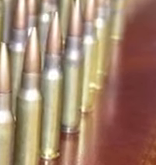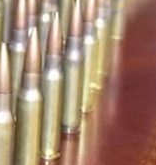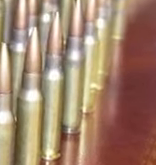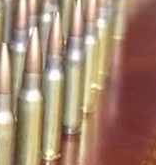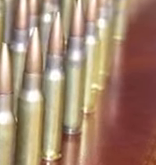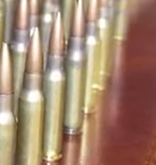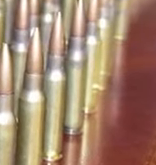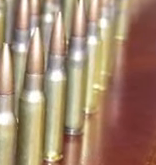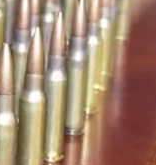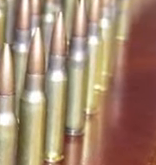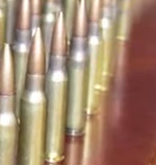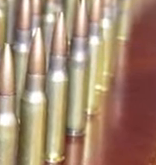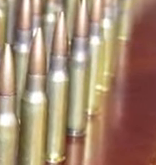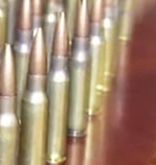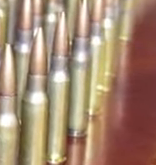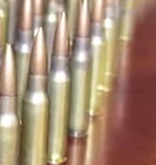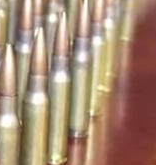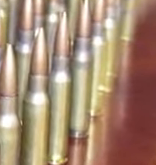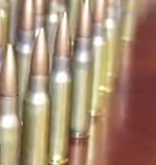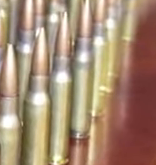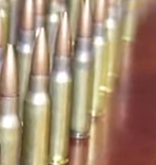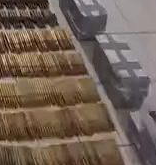cartuchos, lo que hace un acumulado de